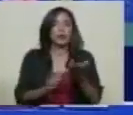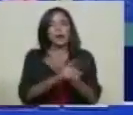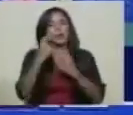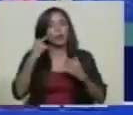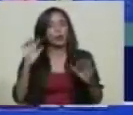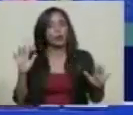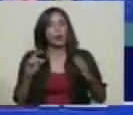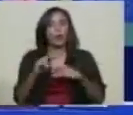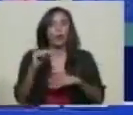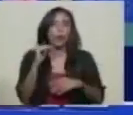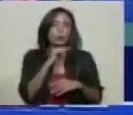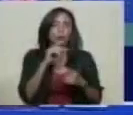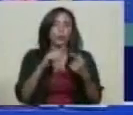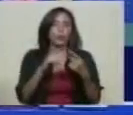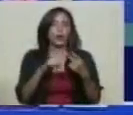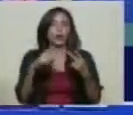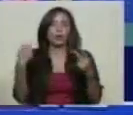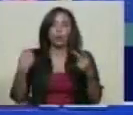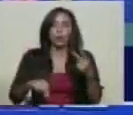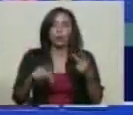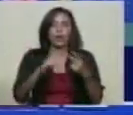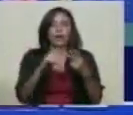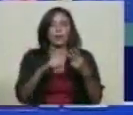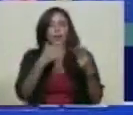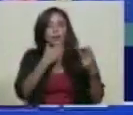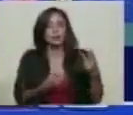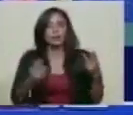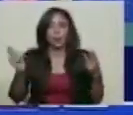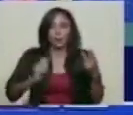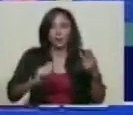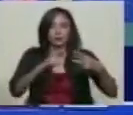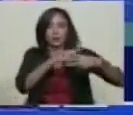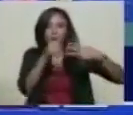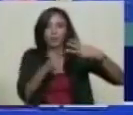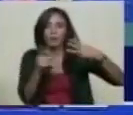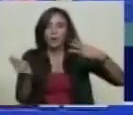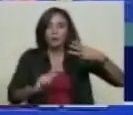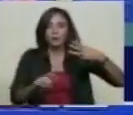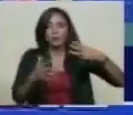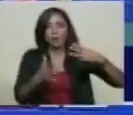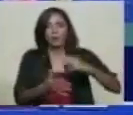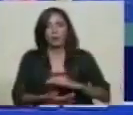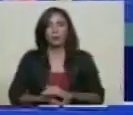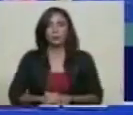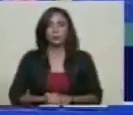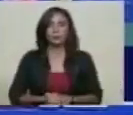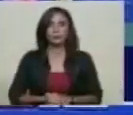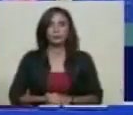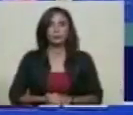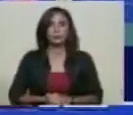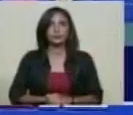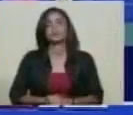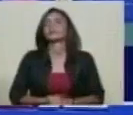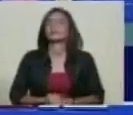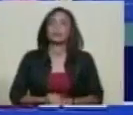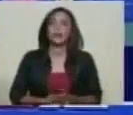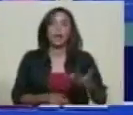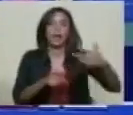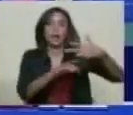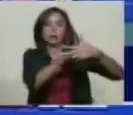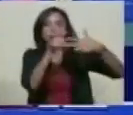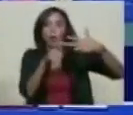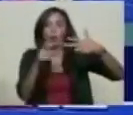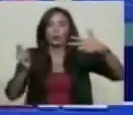octubre, noviembre y diciembre, estos tres meses sean los tres meses